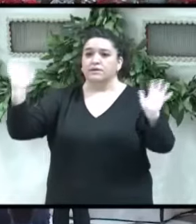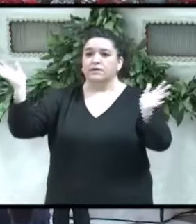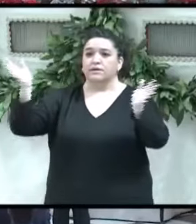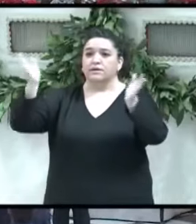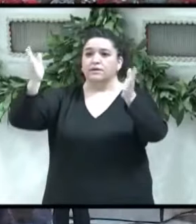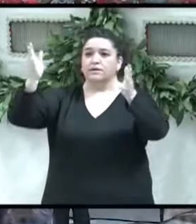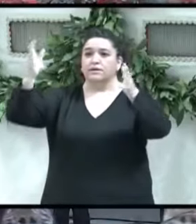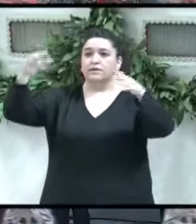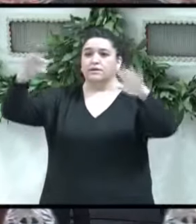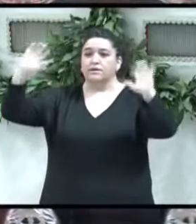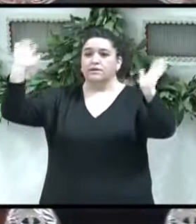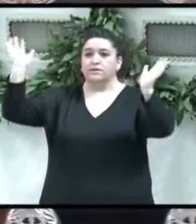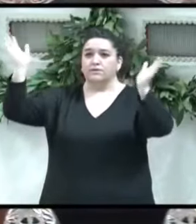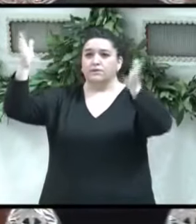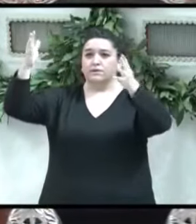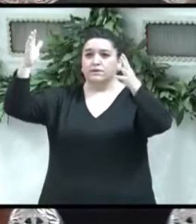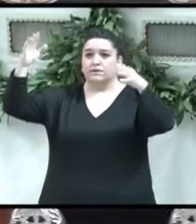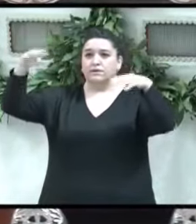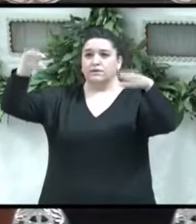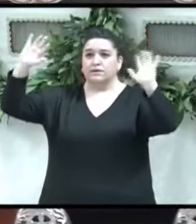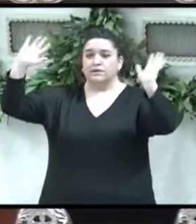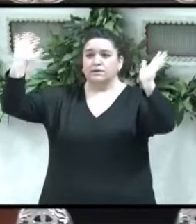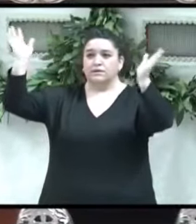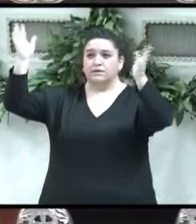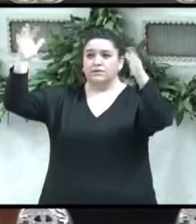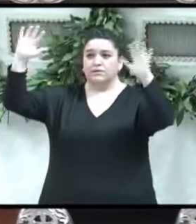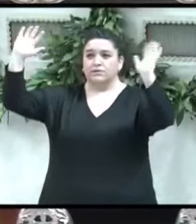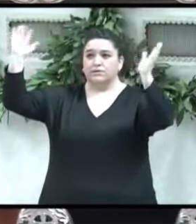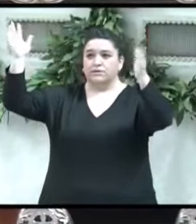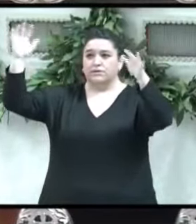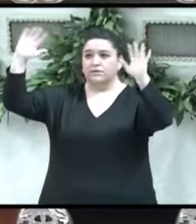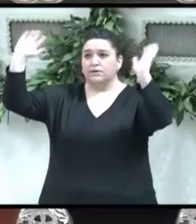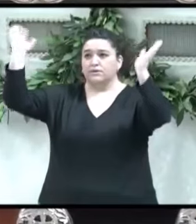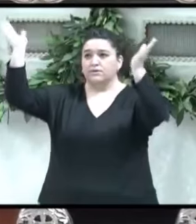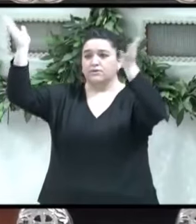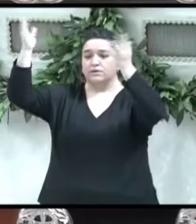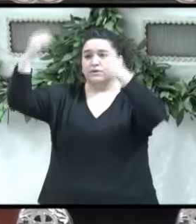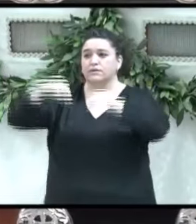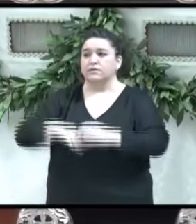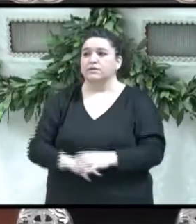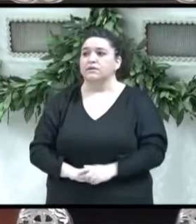aleluya aleluya aleluya